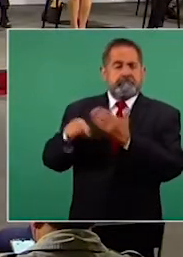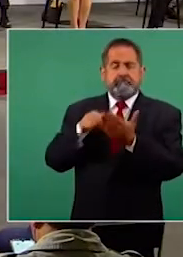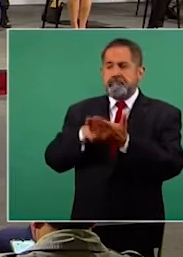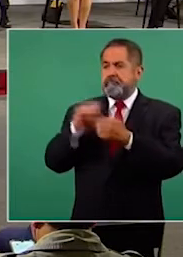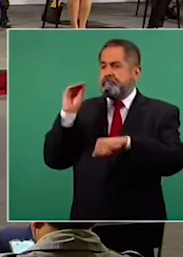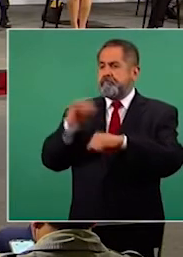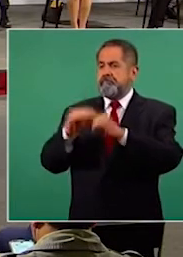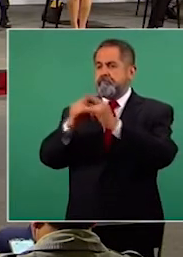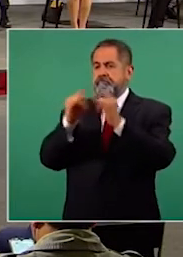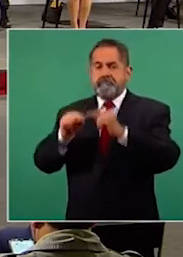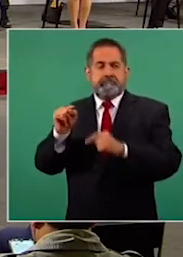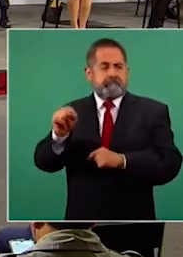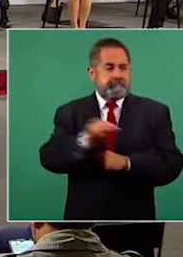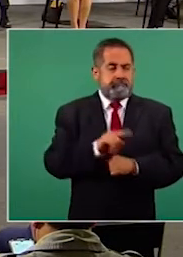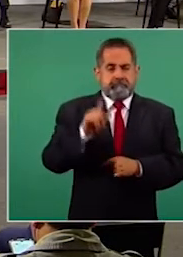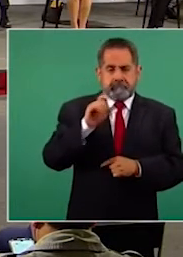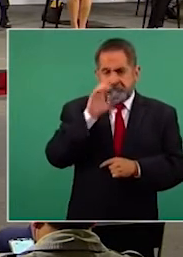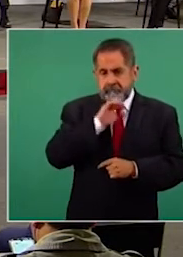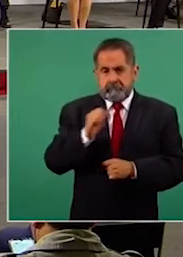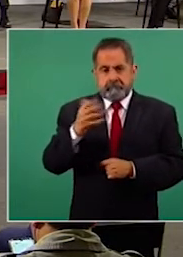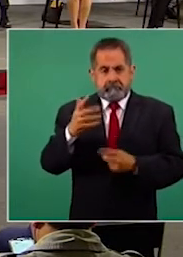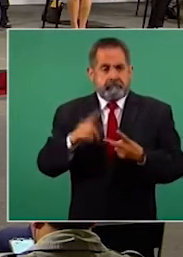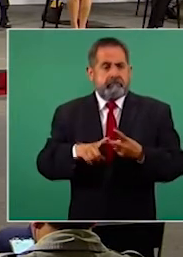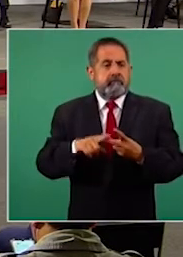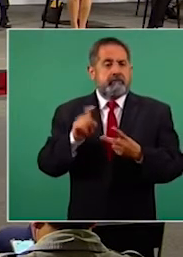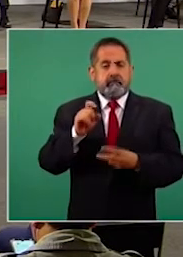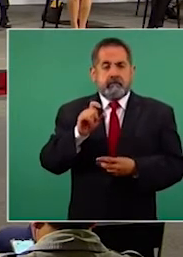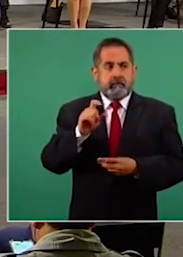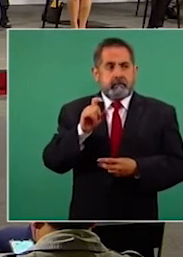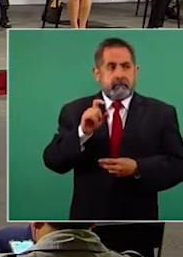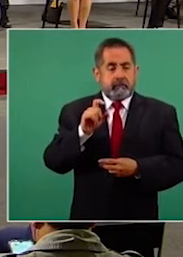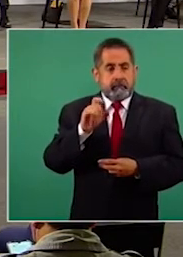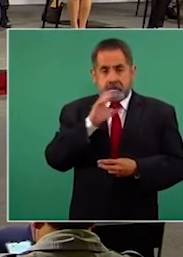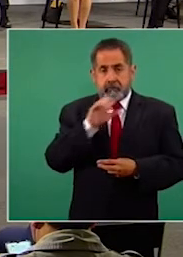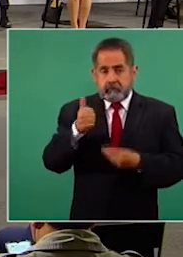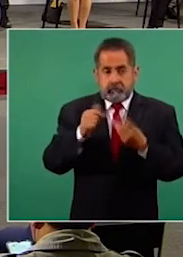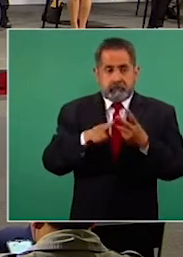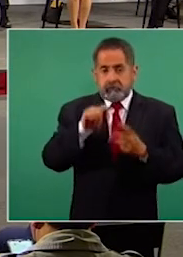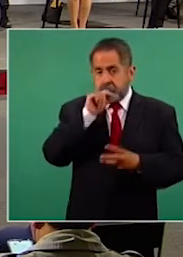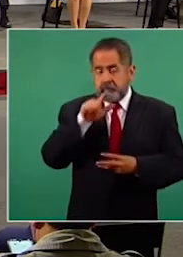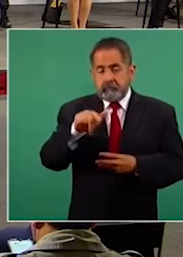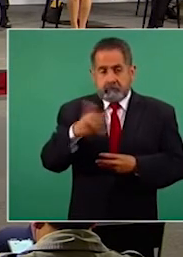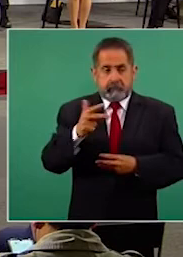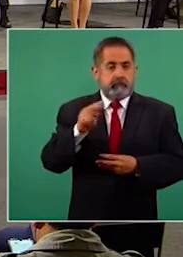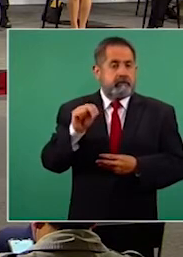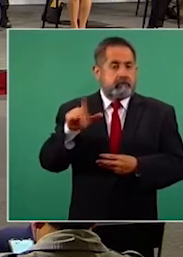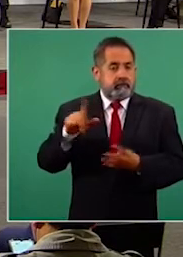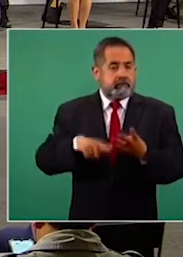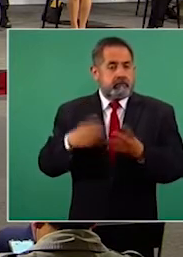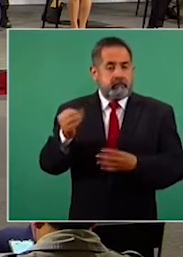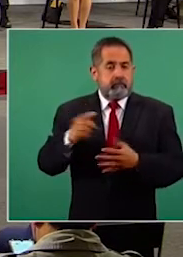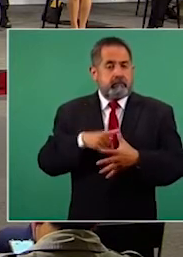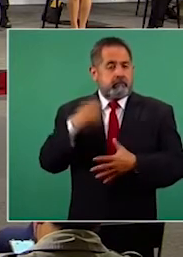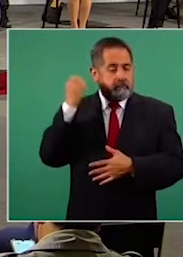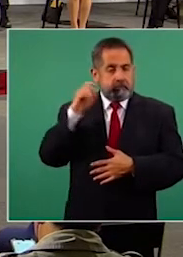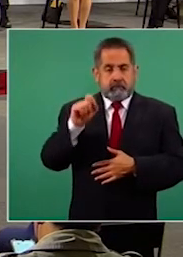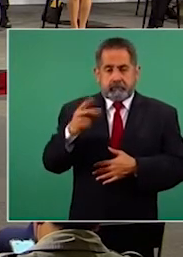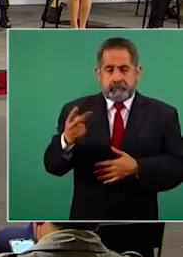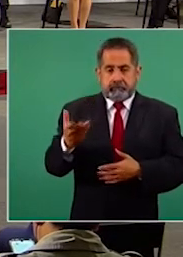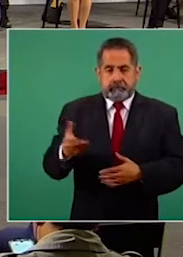en cada uno de los estados, Aguascalientes 5, Baja California 11, Jalisco 13, Nuevo León 9 y Oaxaca 22.